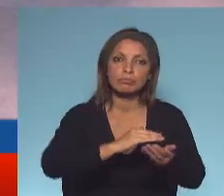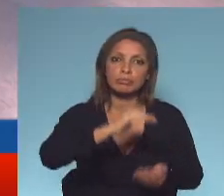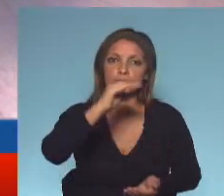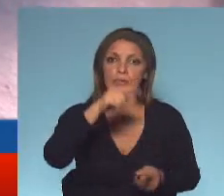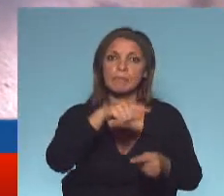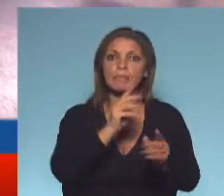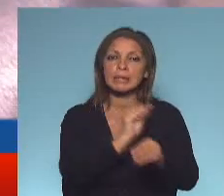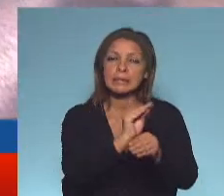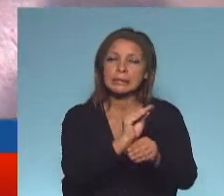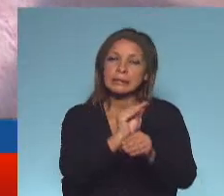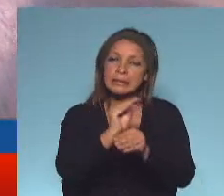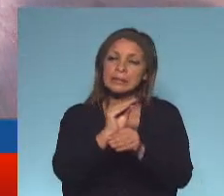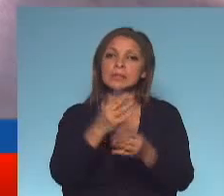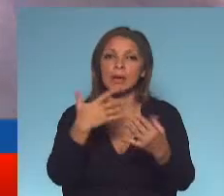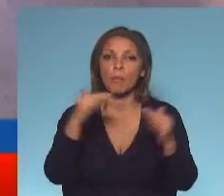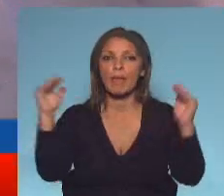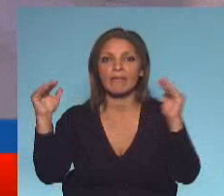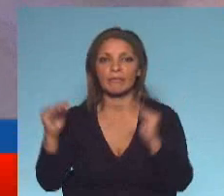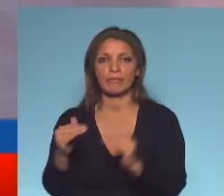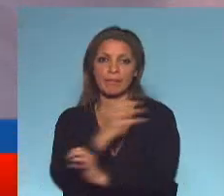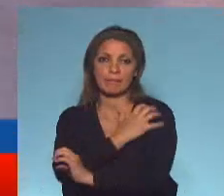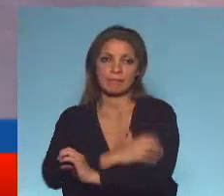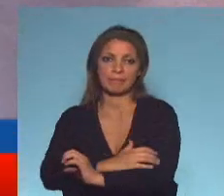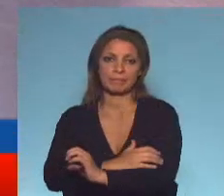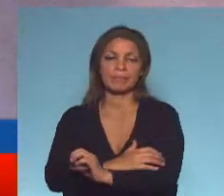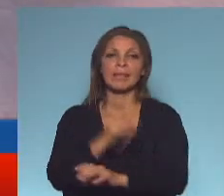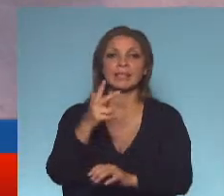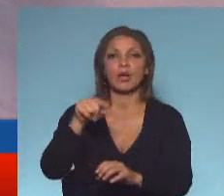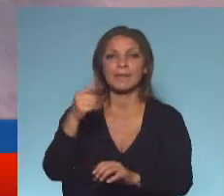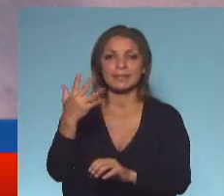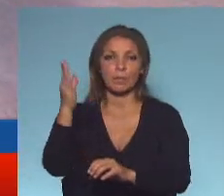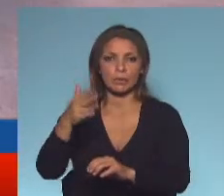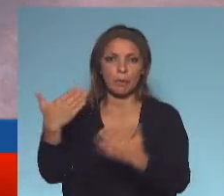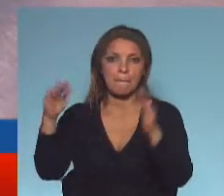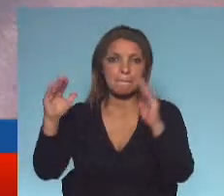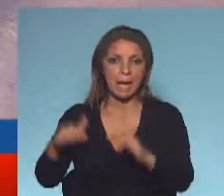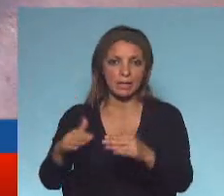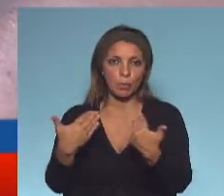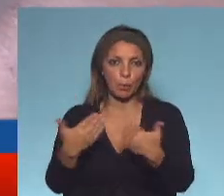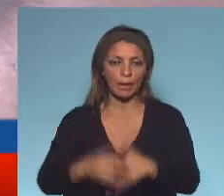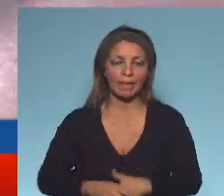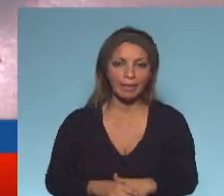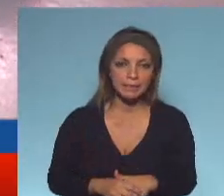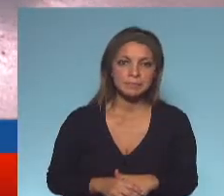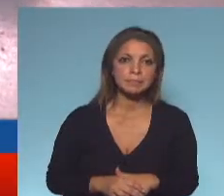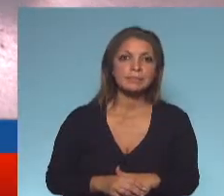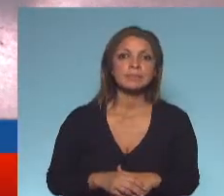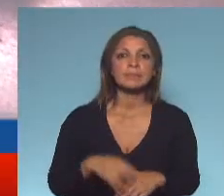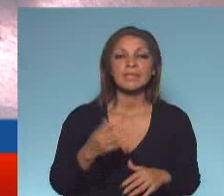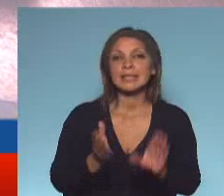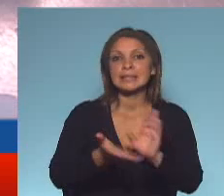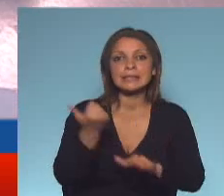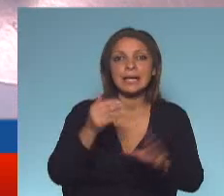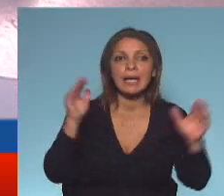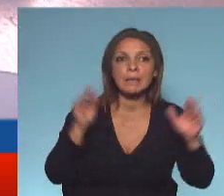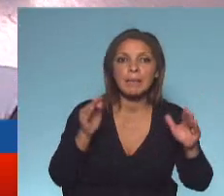extrema de más de 5 puntos porcentuales, lo que querría decir sacar de esta situación que nadie quiere ver